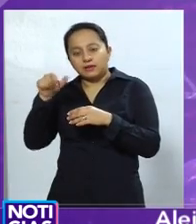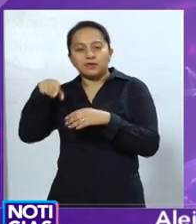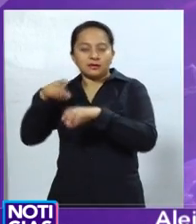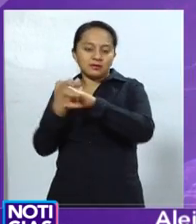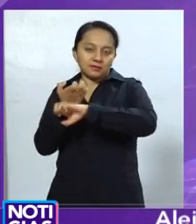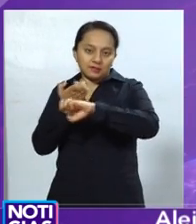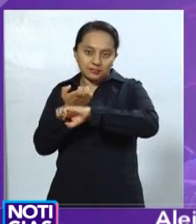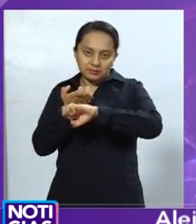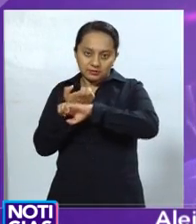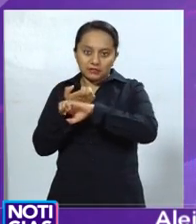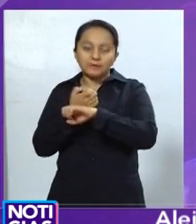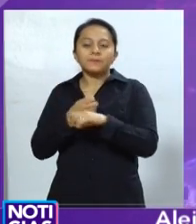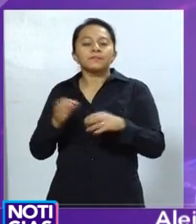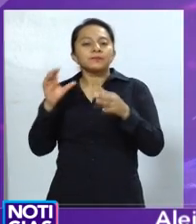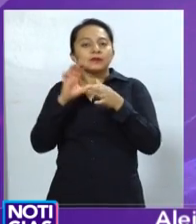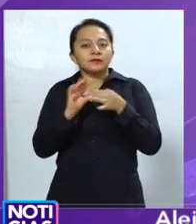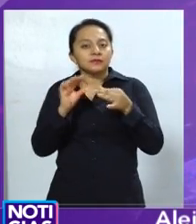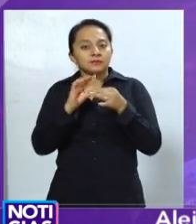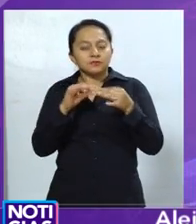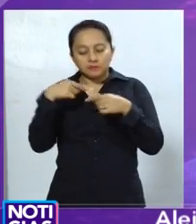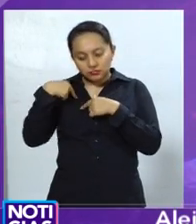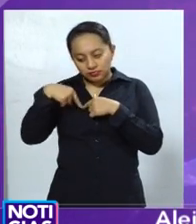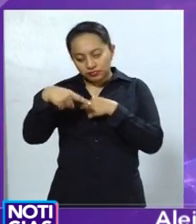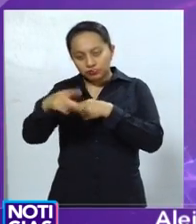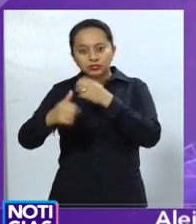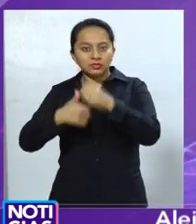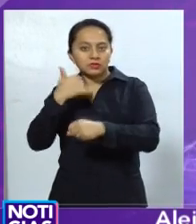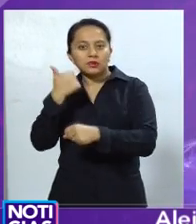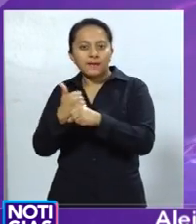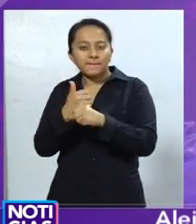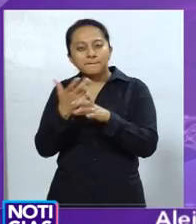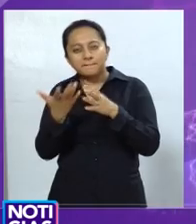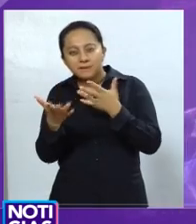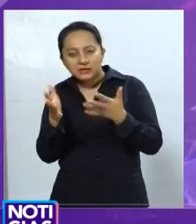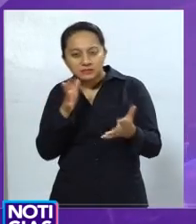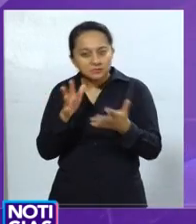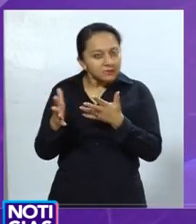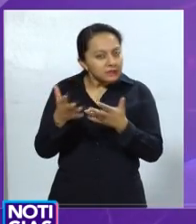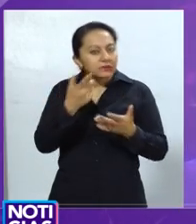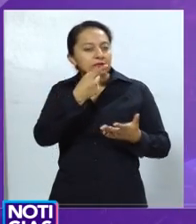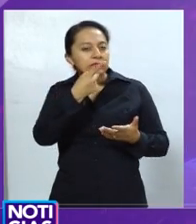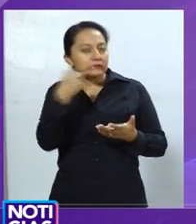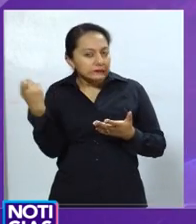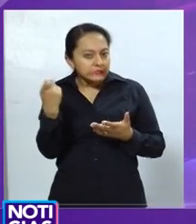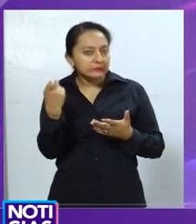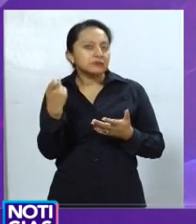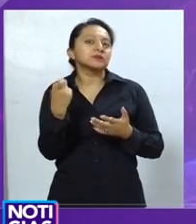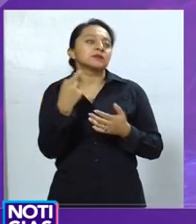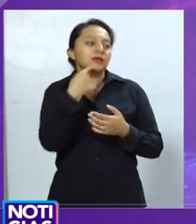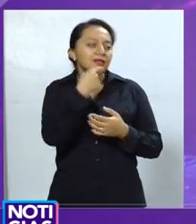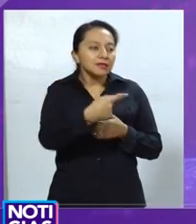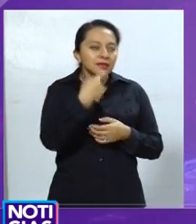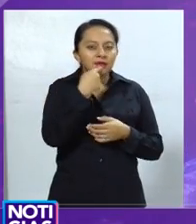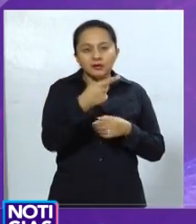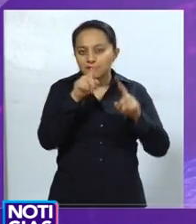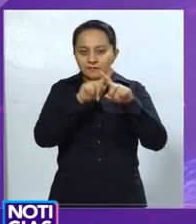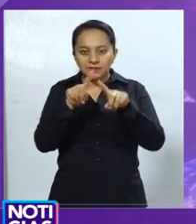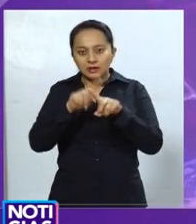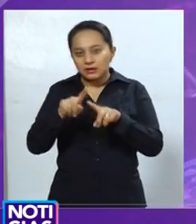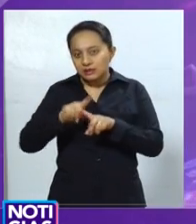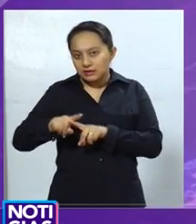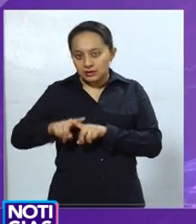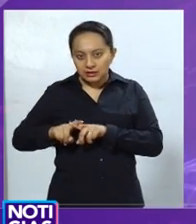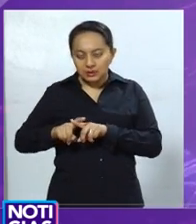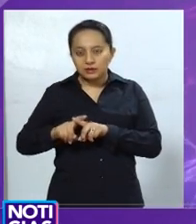llevamos por por diferentes incidentes no podemos dejar de ver que el número que les hemos dicho diario que tenemos de viajes es de